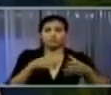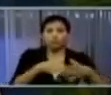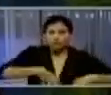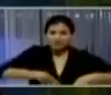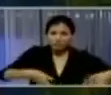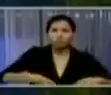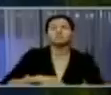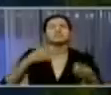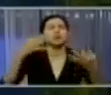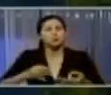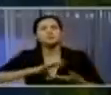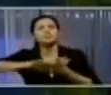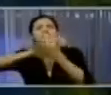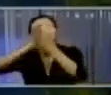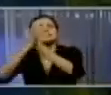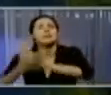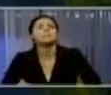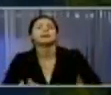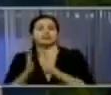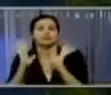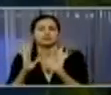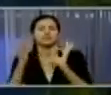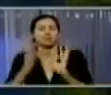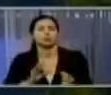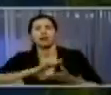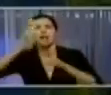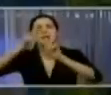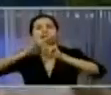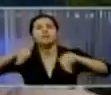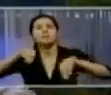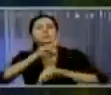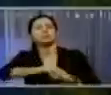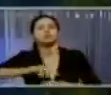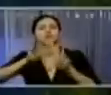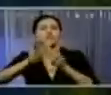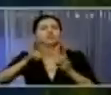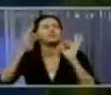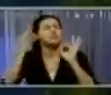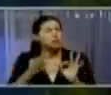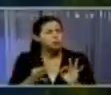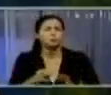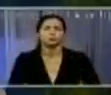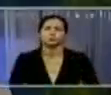el sistema de la gran misión vivienda Venezuela. Ténganlo ustedes por seguro.